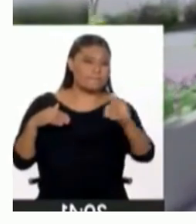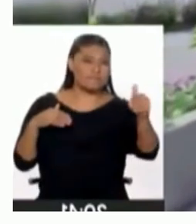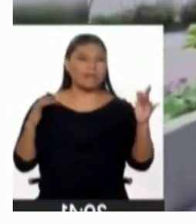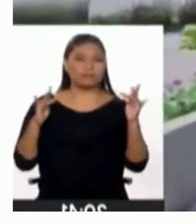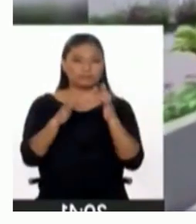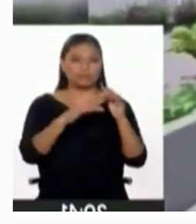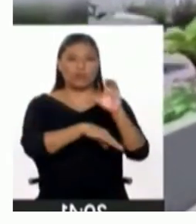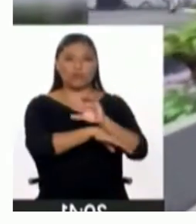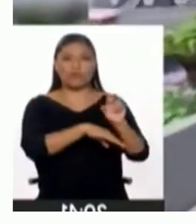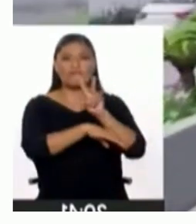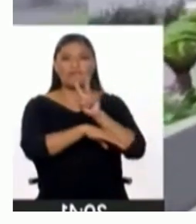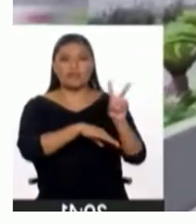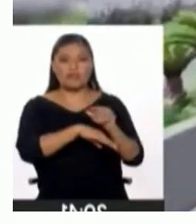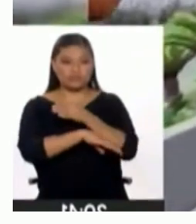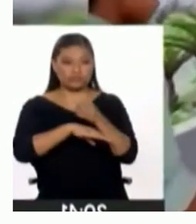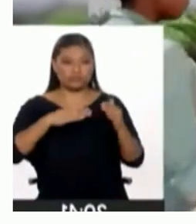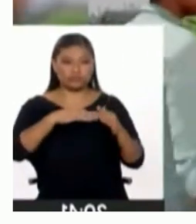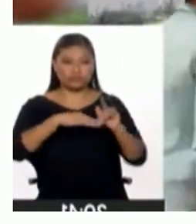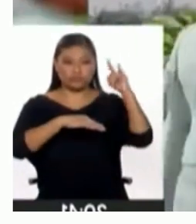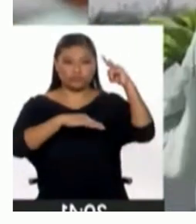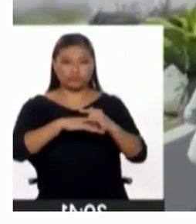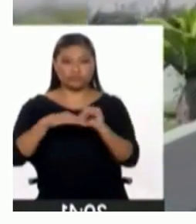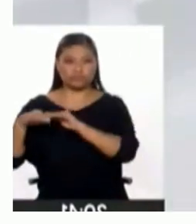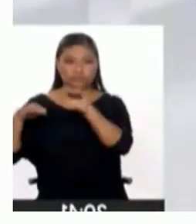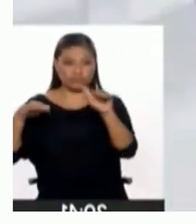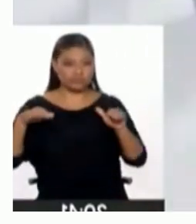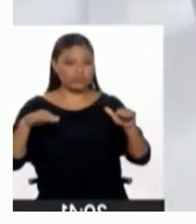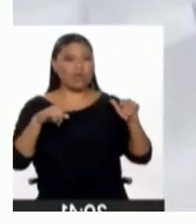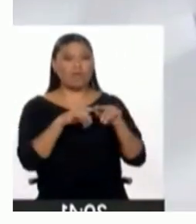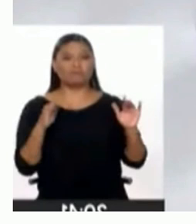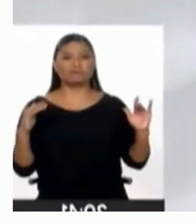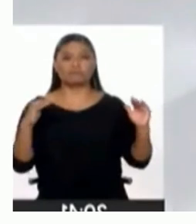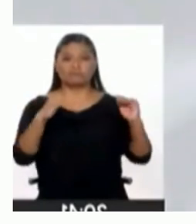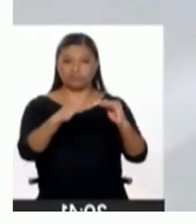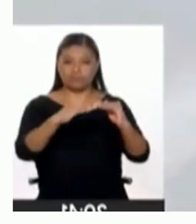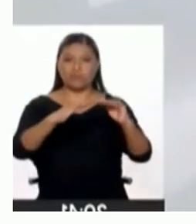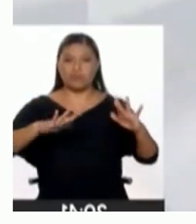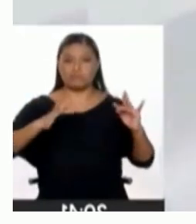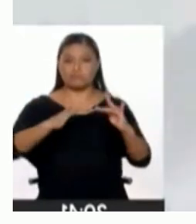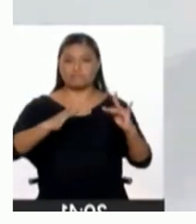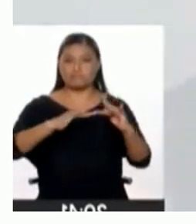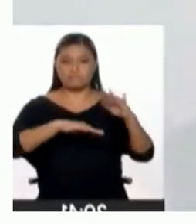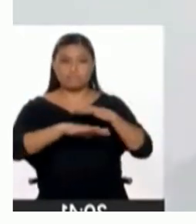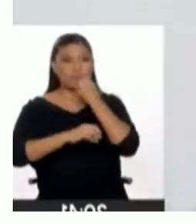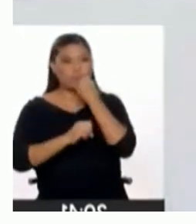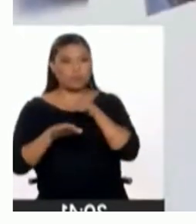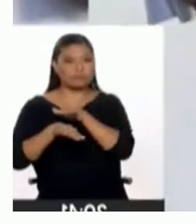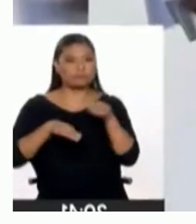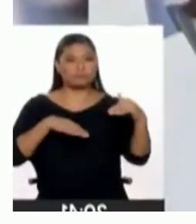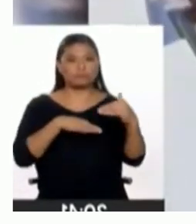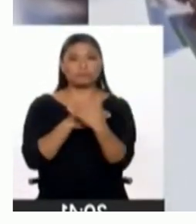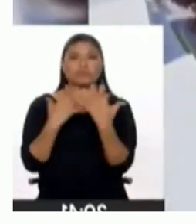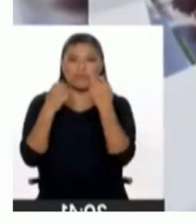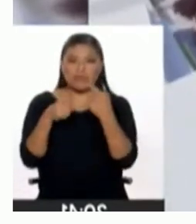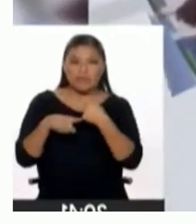para varios millones de personas, porque va a beneficiar a todo el cono sur, de acuerdo, de Lima y Callao. Pero particularmente vamos a